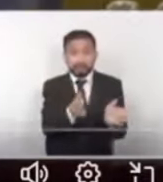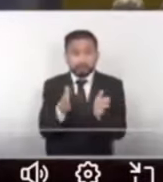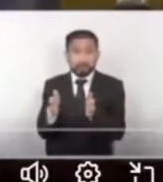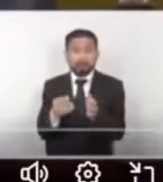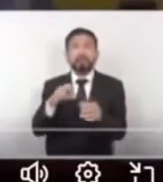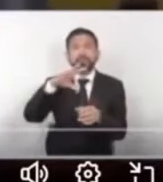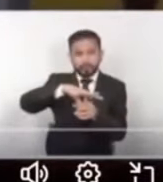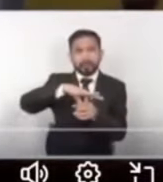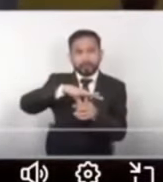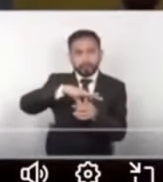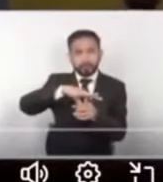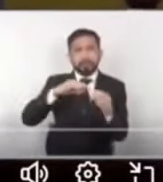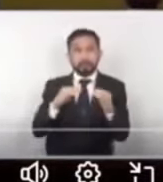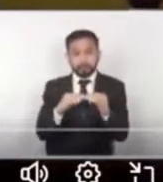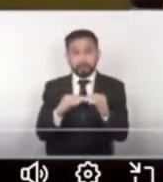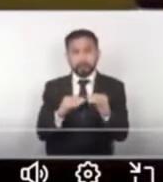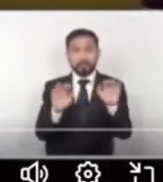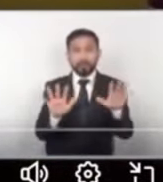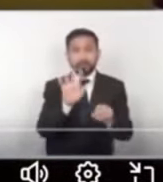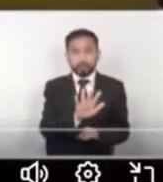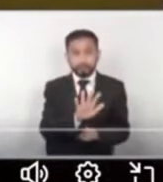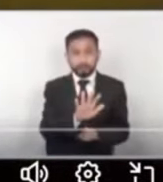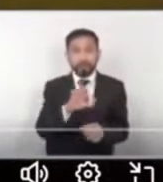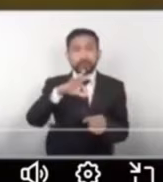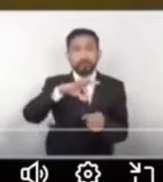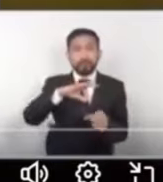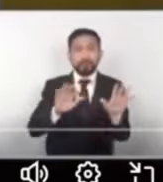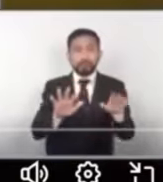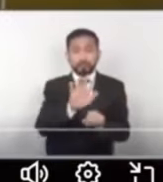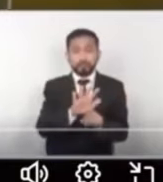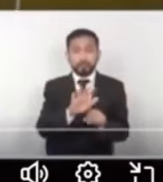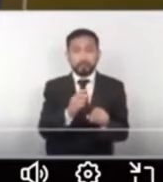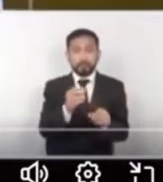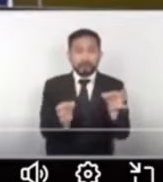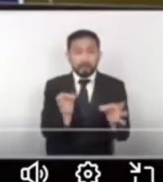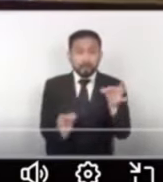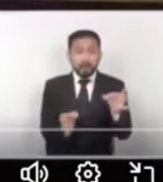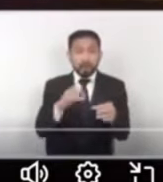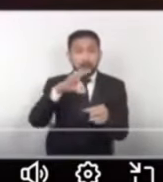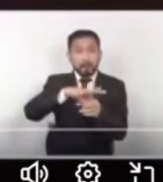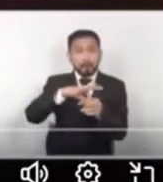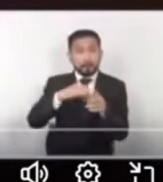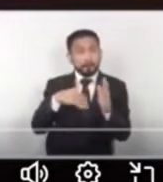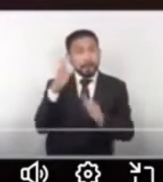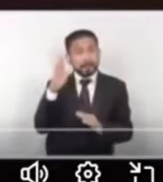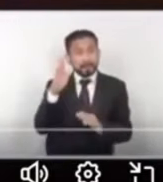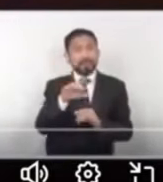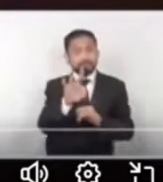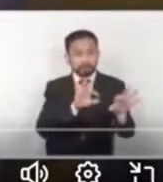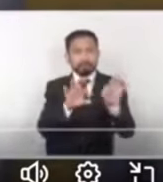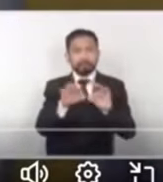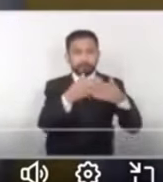emiten su voto y los 15 los 15 abogados con mayor con mayor voto pues son los